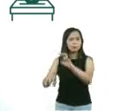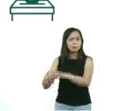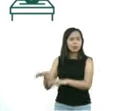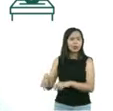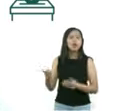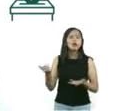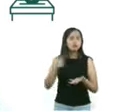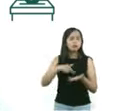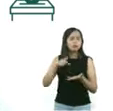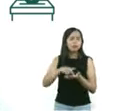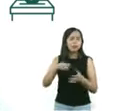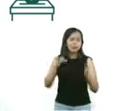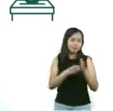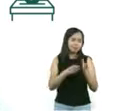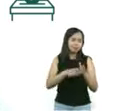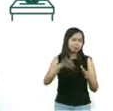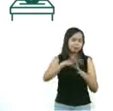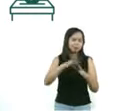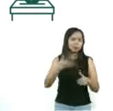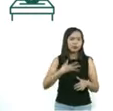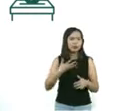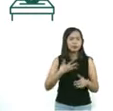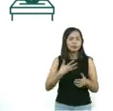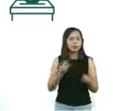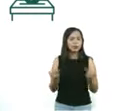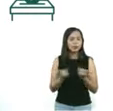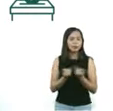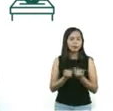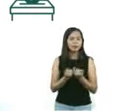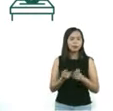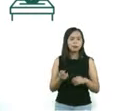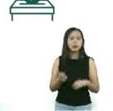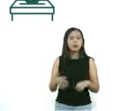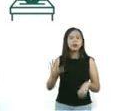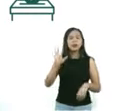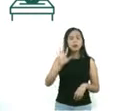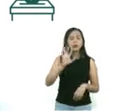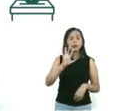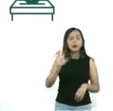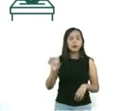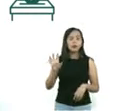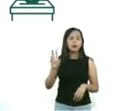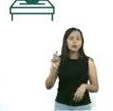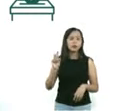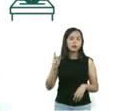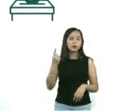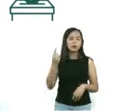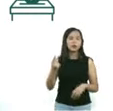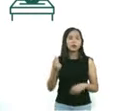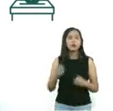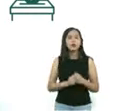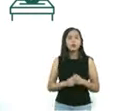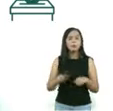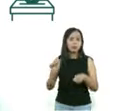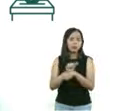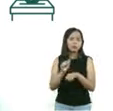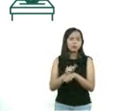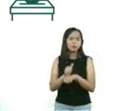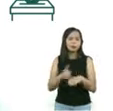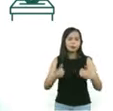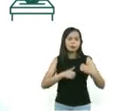las casillas y, por supuesto, en las sedes distritales, 531 vehículos oficiales y